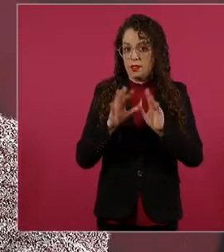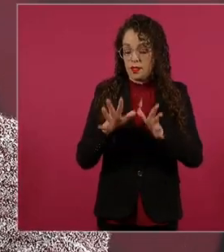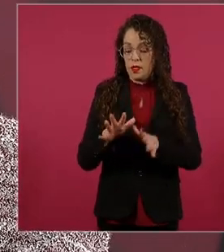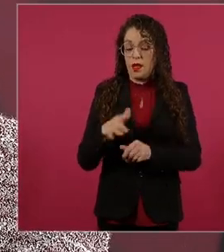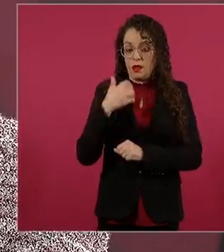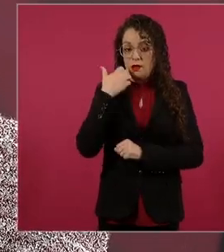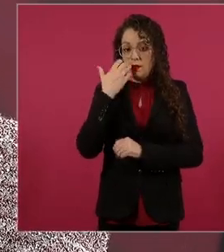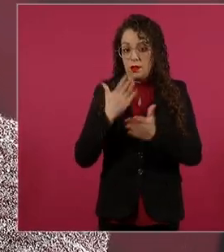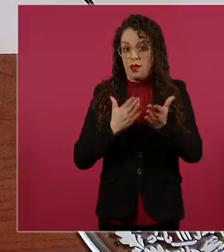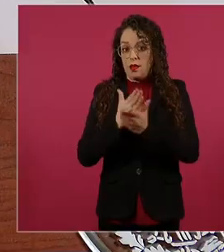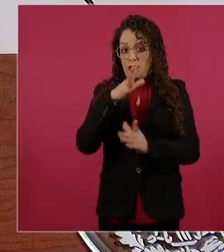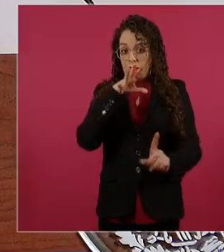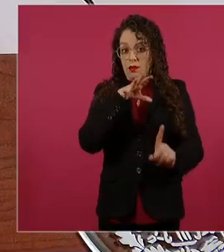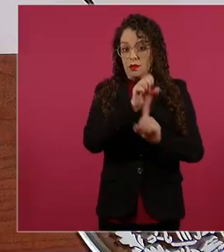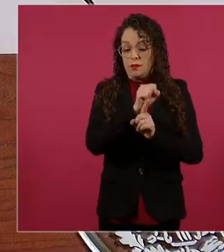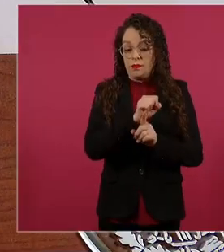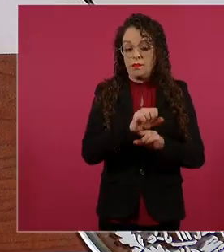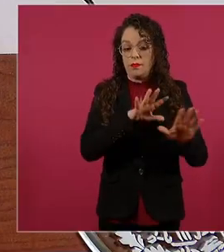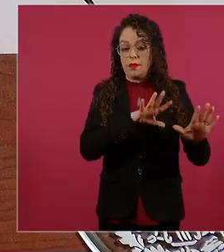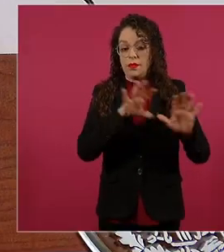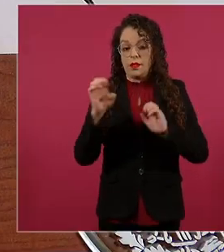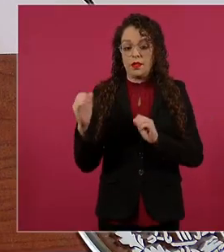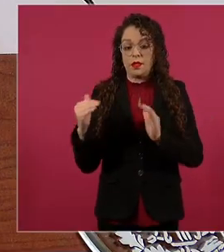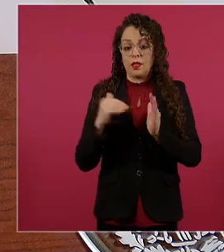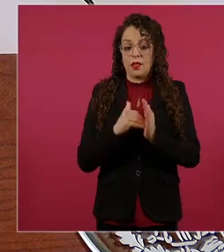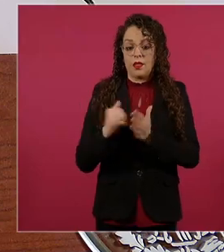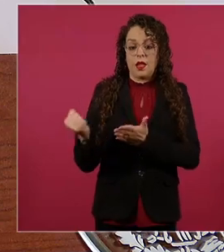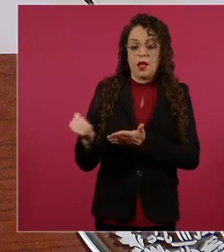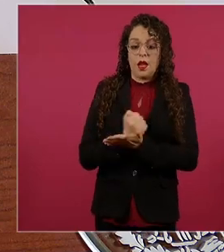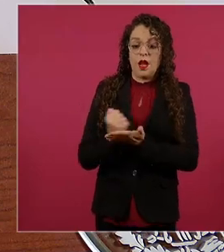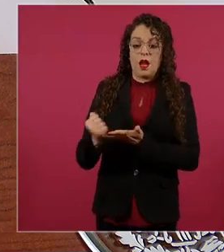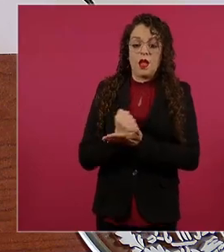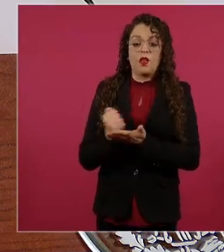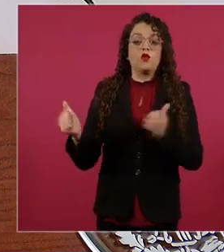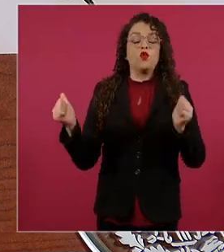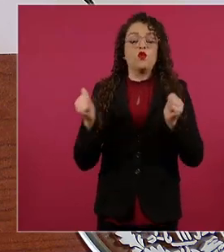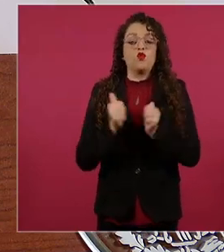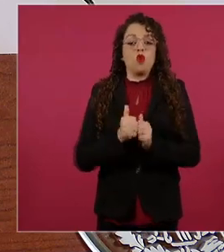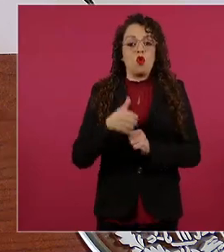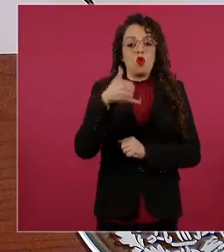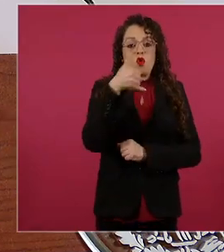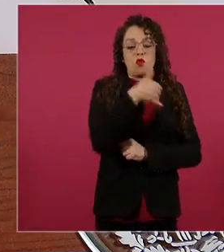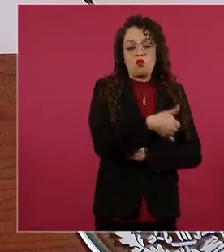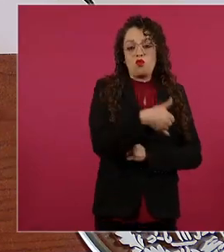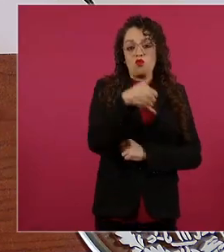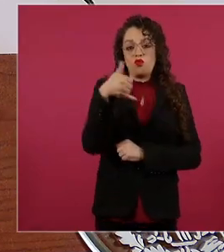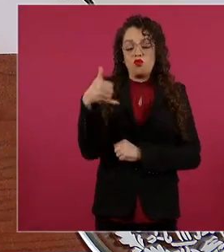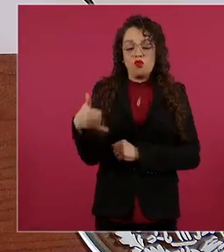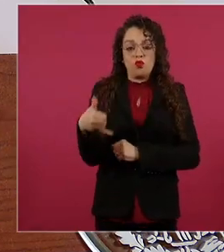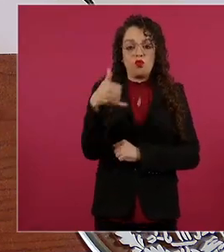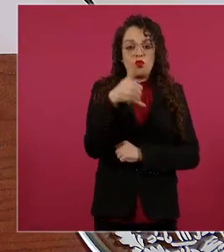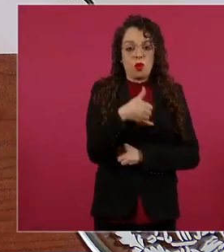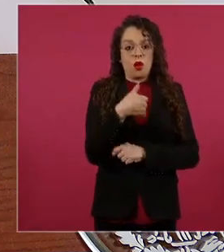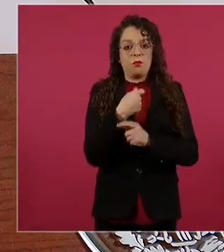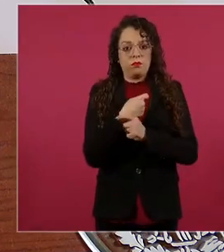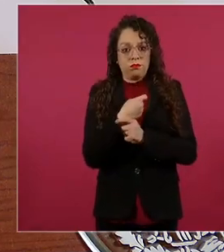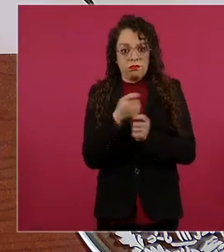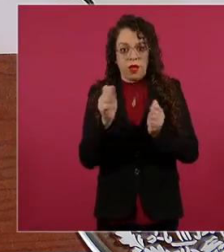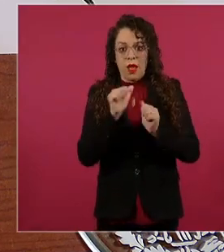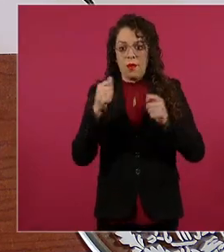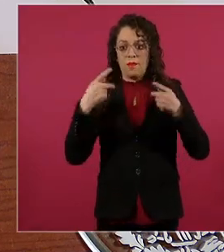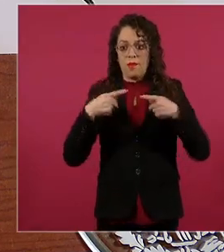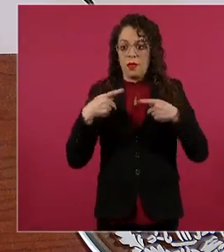acciones o créditos a través de Infonavit de manera directa.